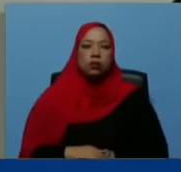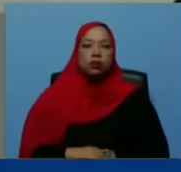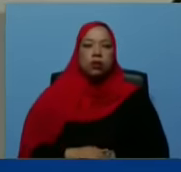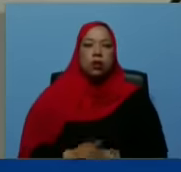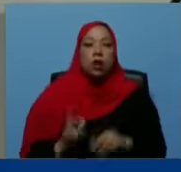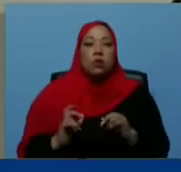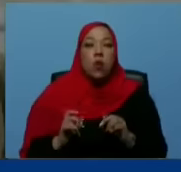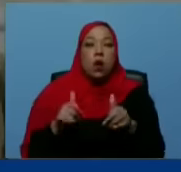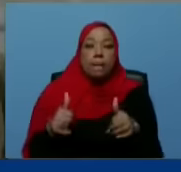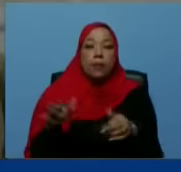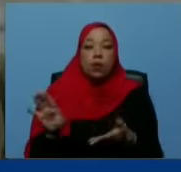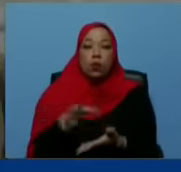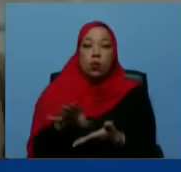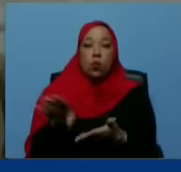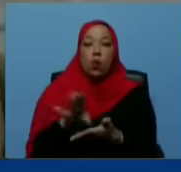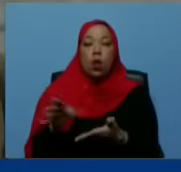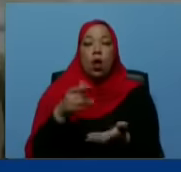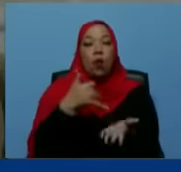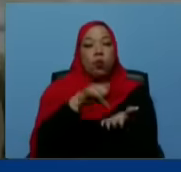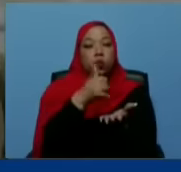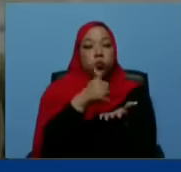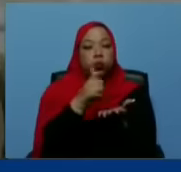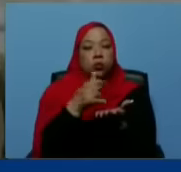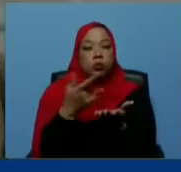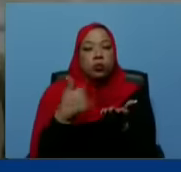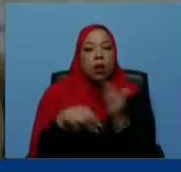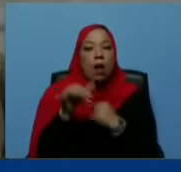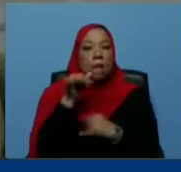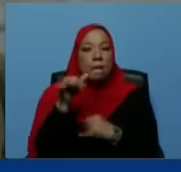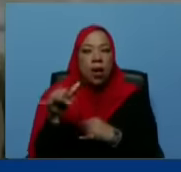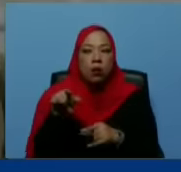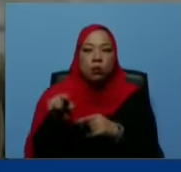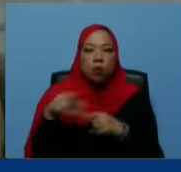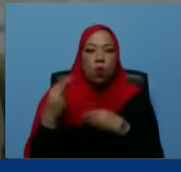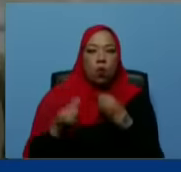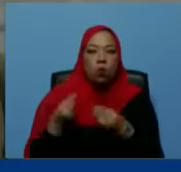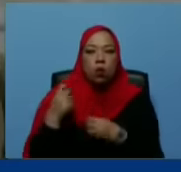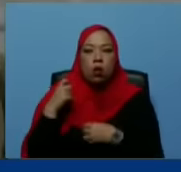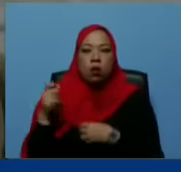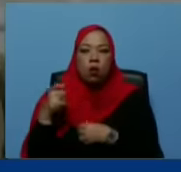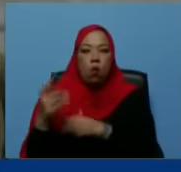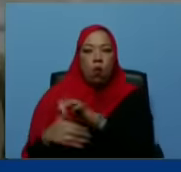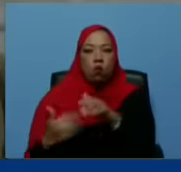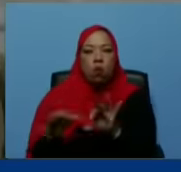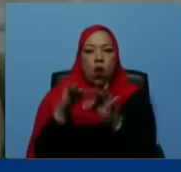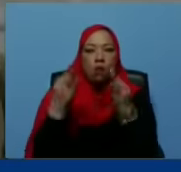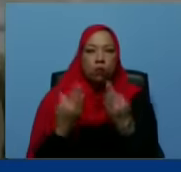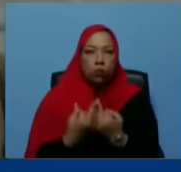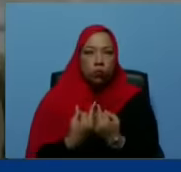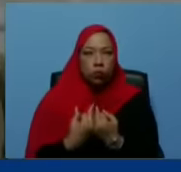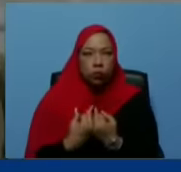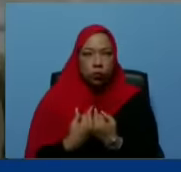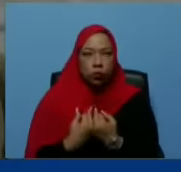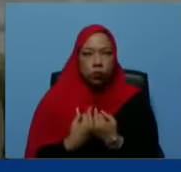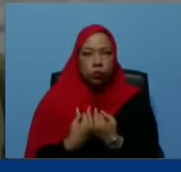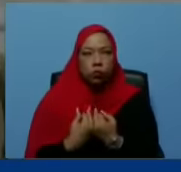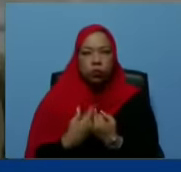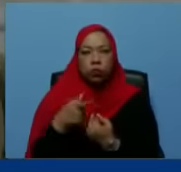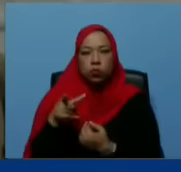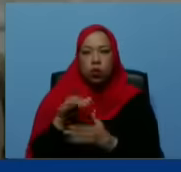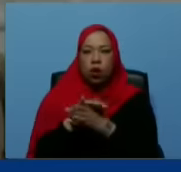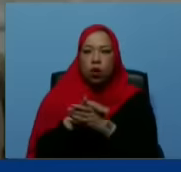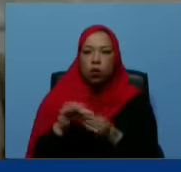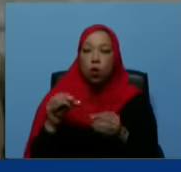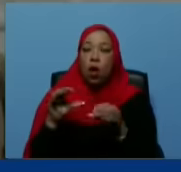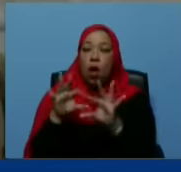empiezan a chantajear y le mandan a su WhatsApp: te vamos a matar, vamos a matar a tu familia. Que Dios te proteja, Pedro, a ti y a